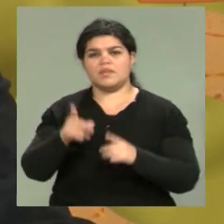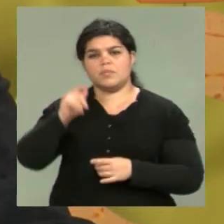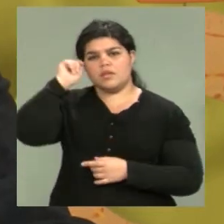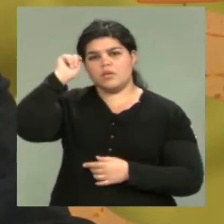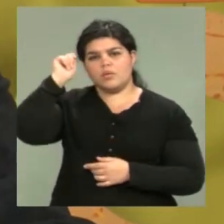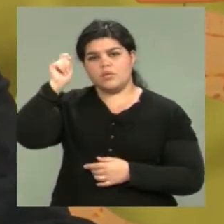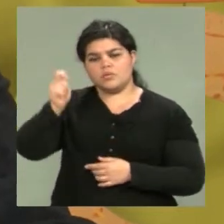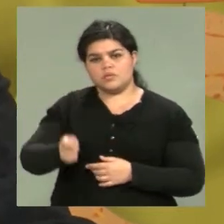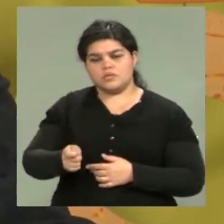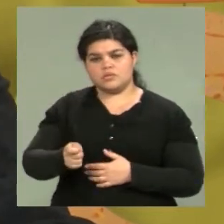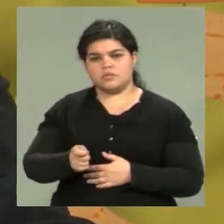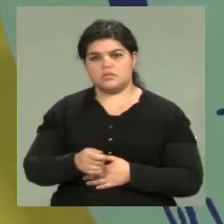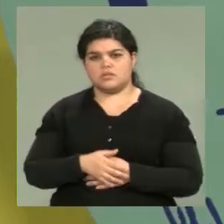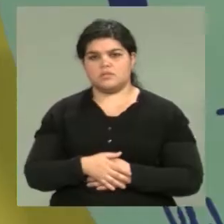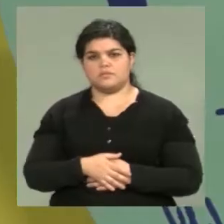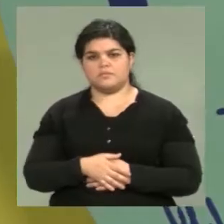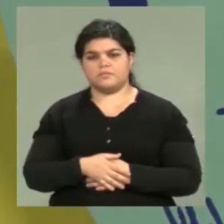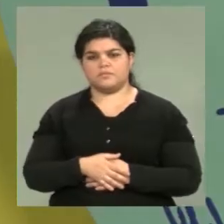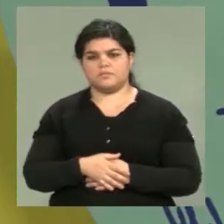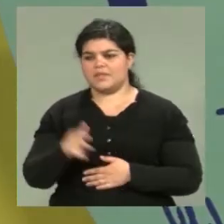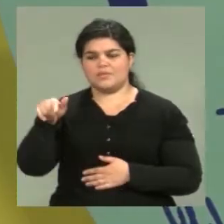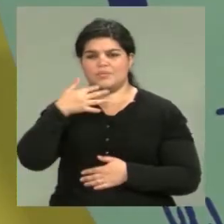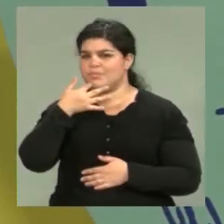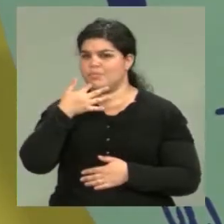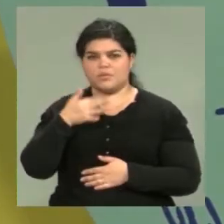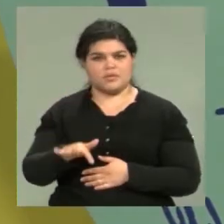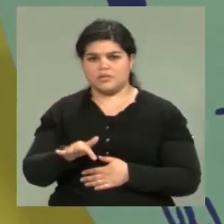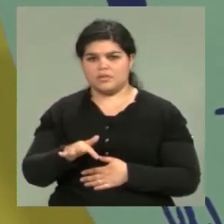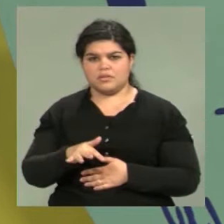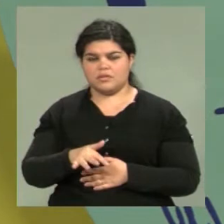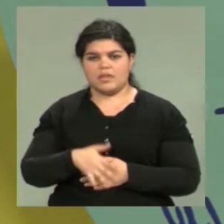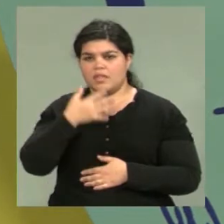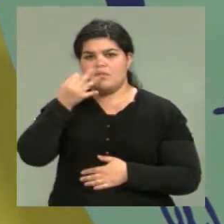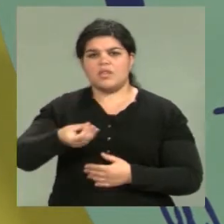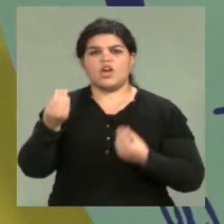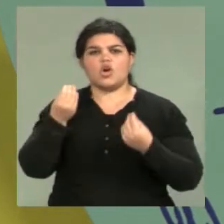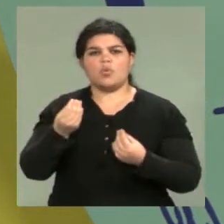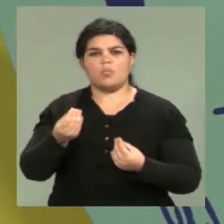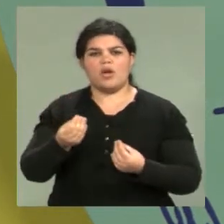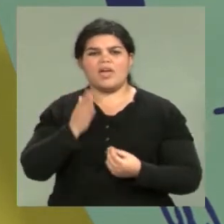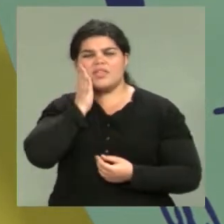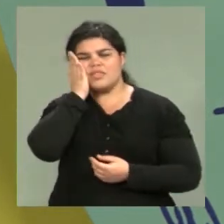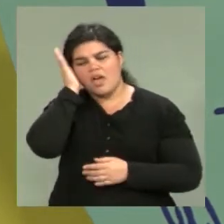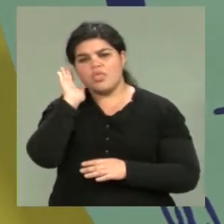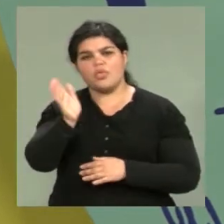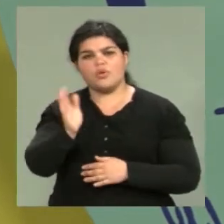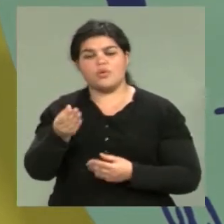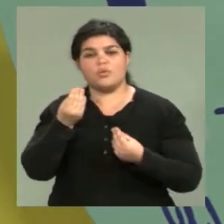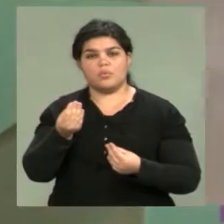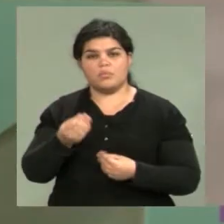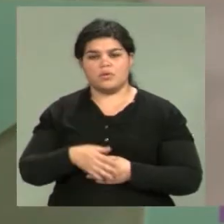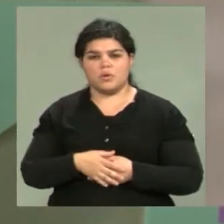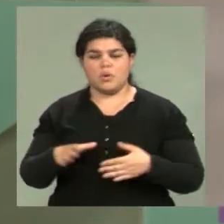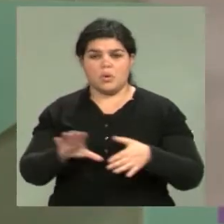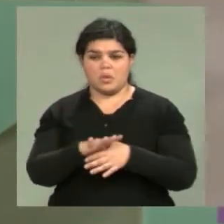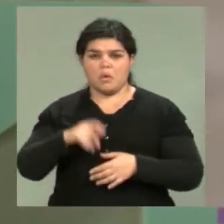justicia que no comprendía realmente lo que era un estado vegetativo. De hecho, a mí la jueza, cuando nosotros